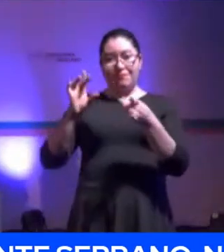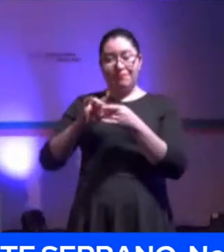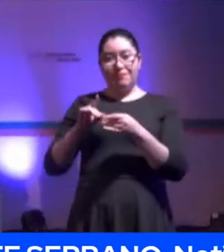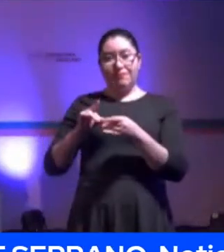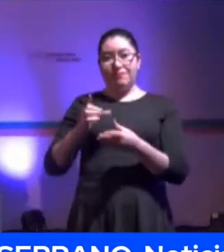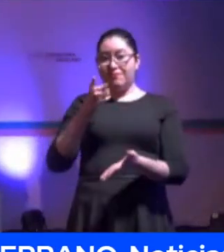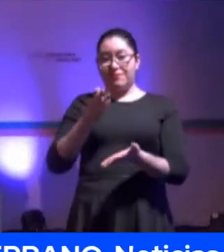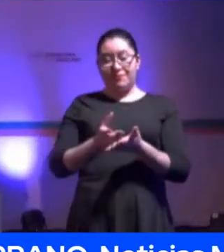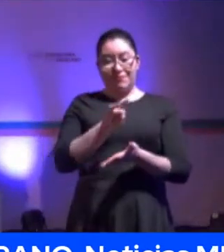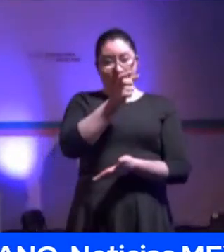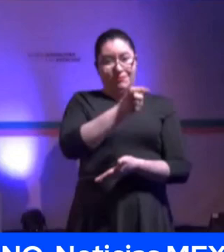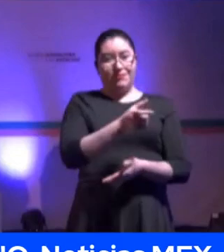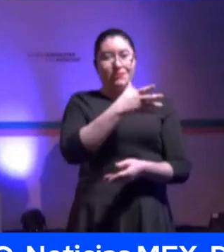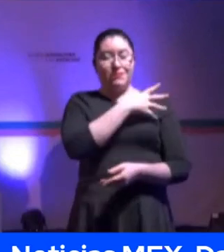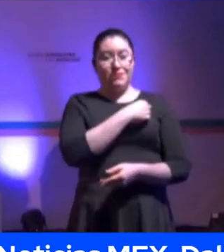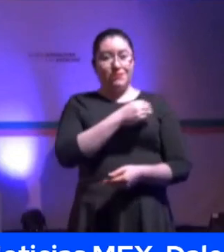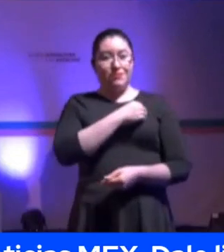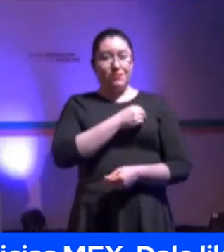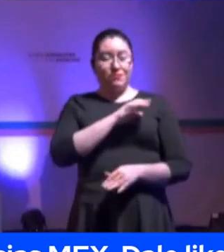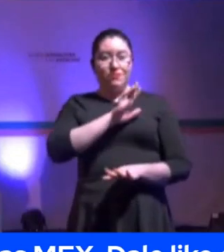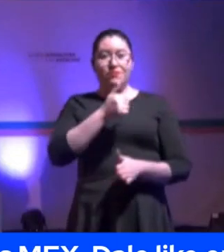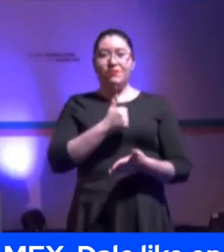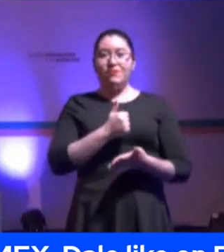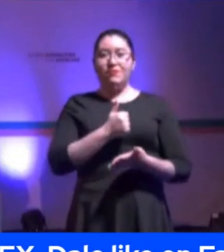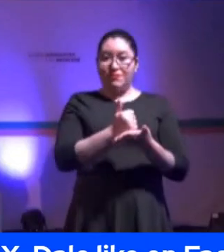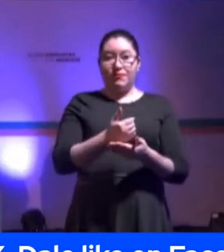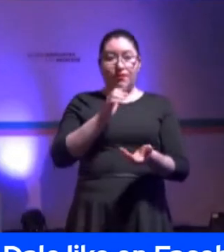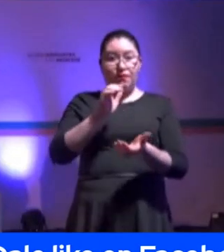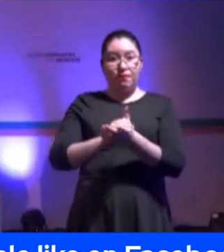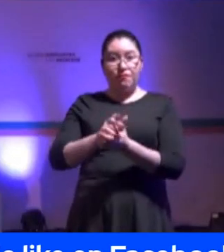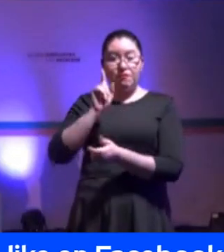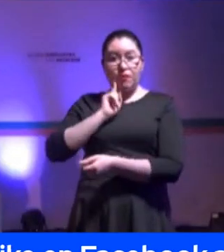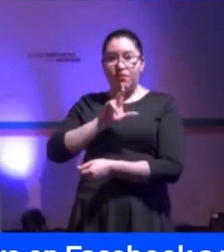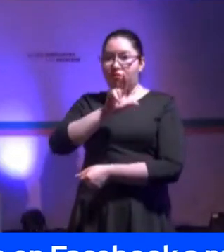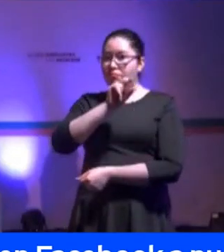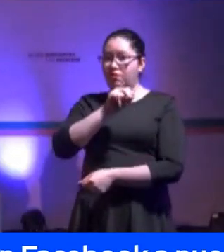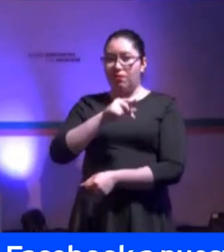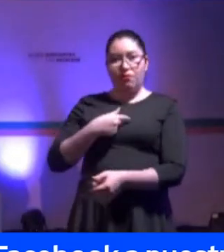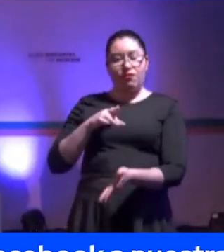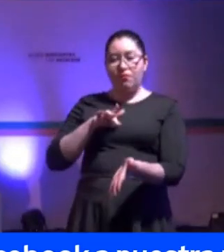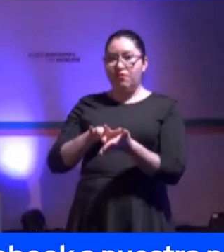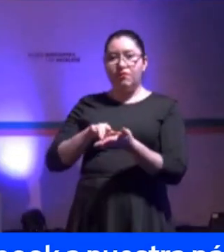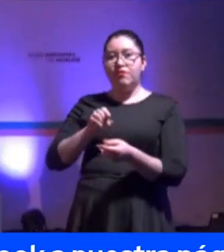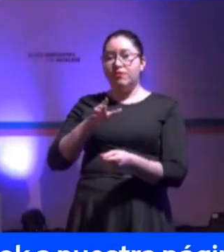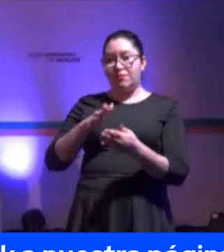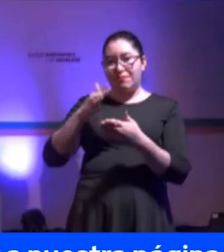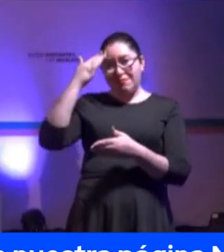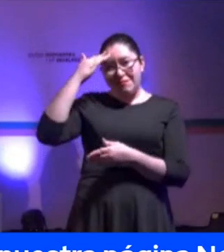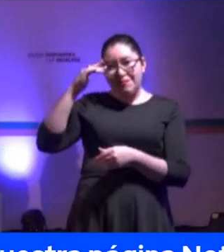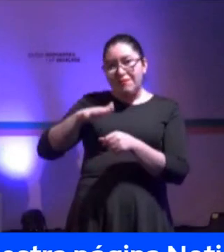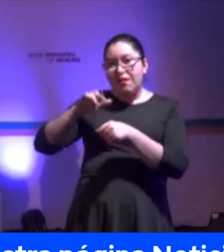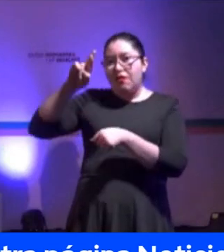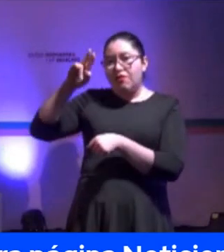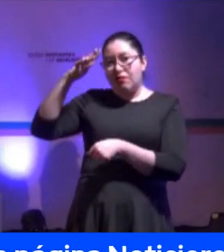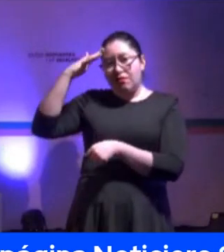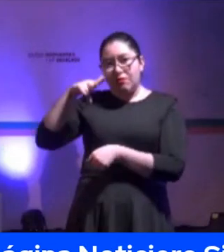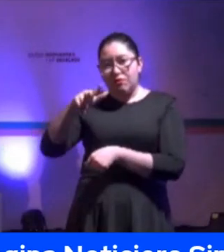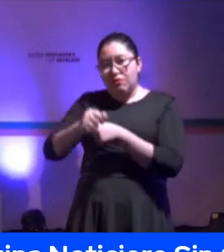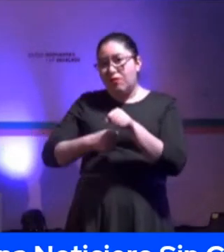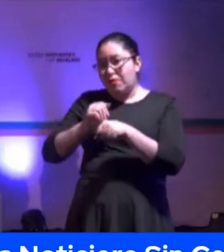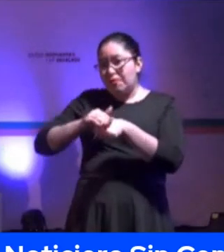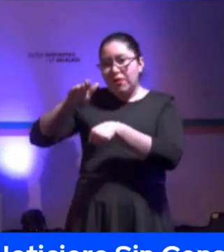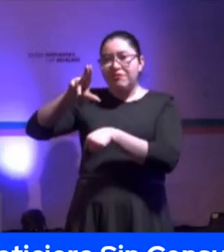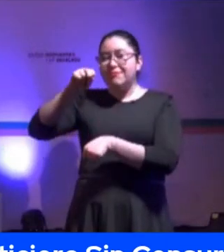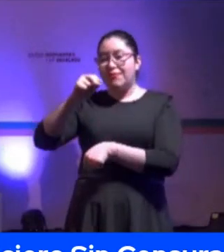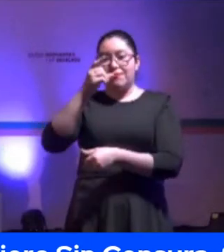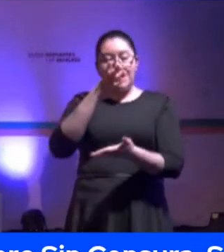para su hijo menor de edad, él mete las manos, ni por su esposa dijo, ni por sus hijos mayores de edad, porque vamos a